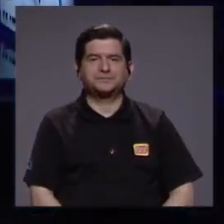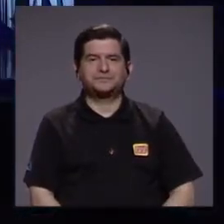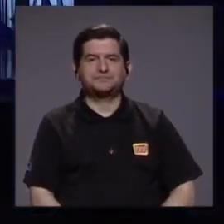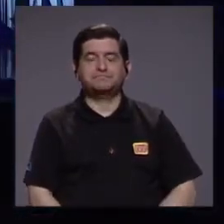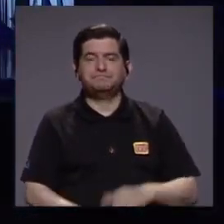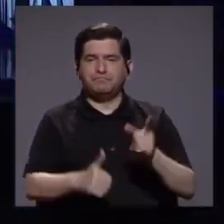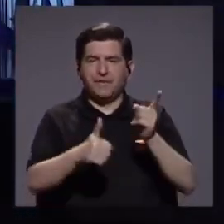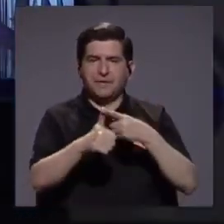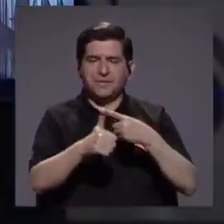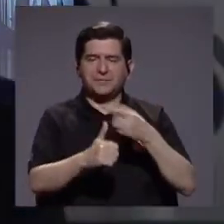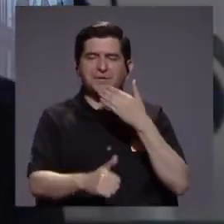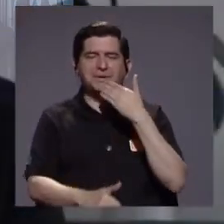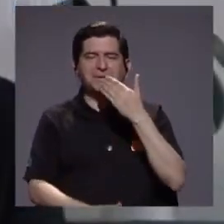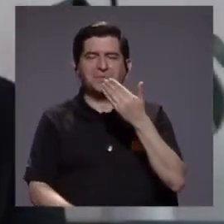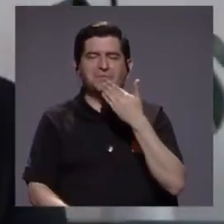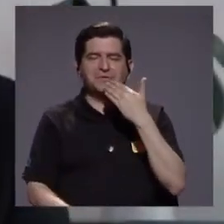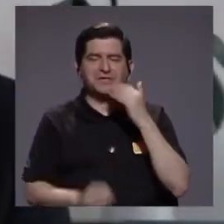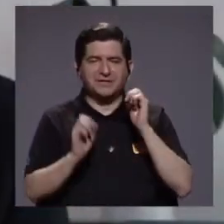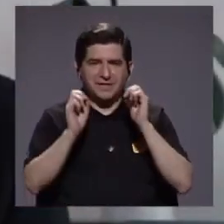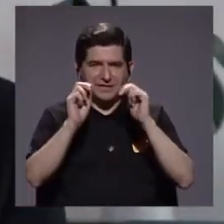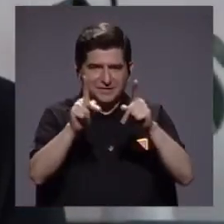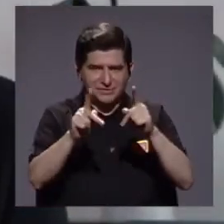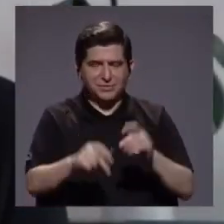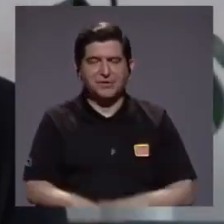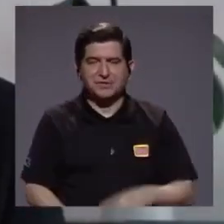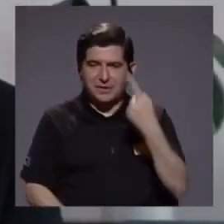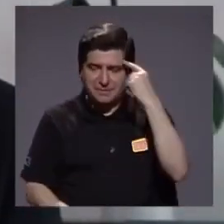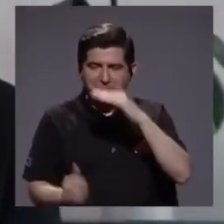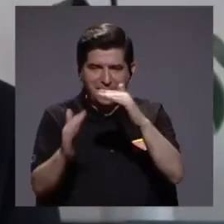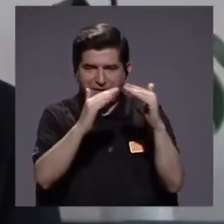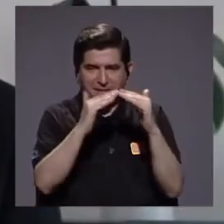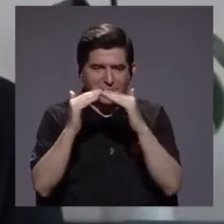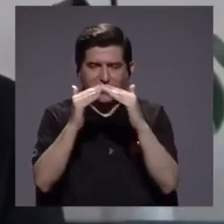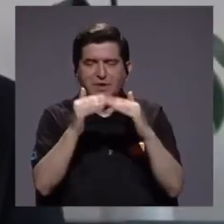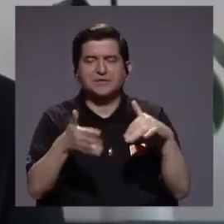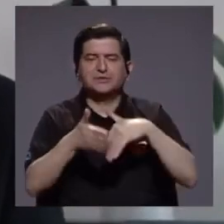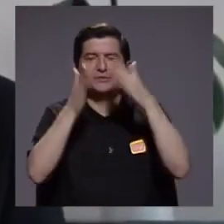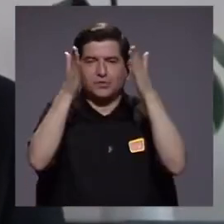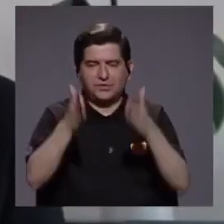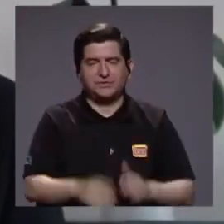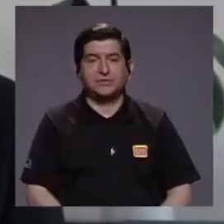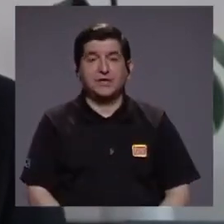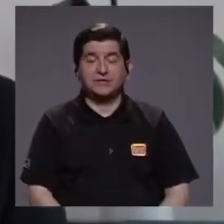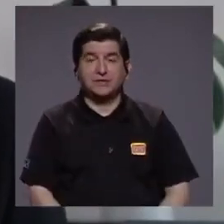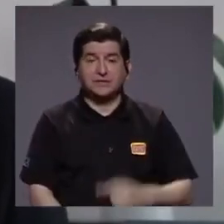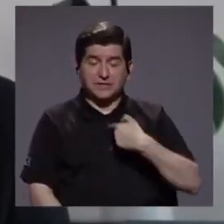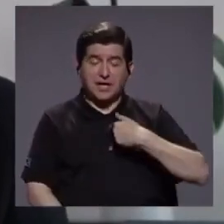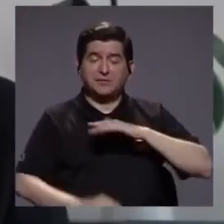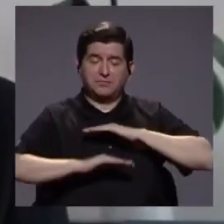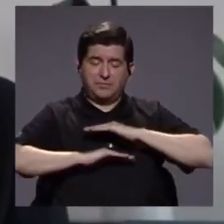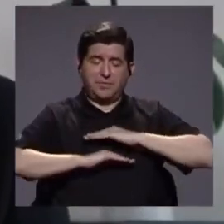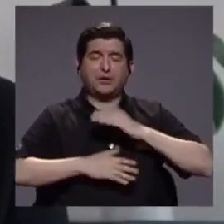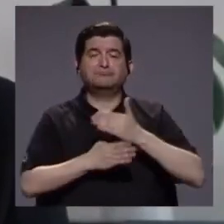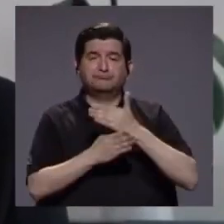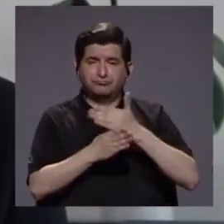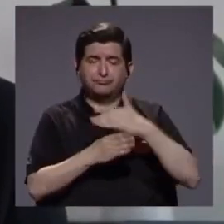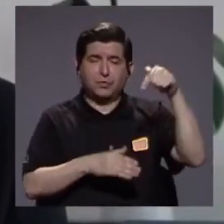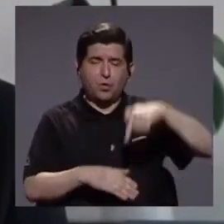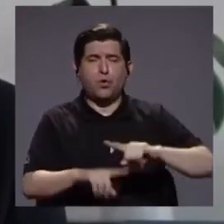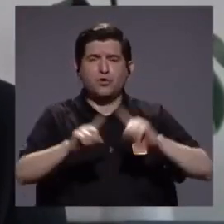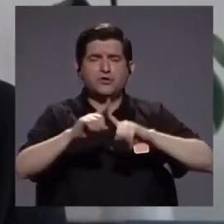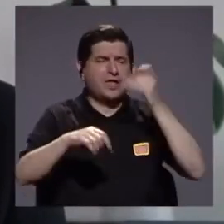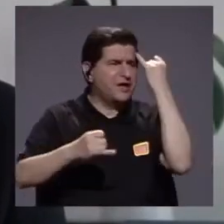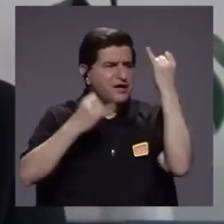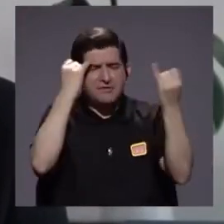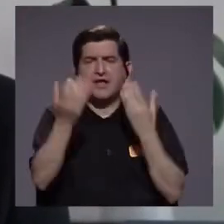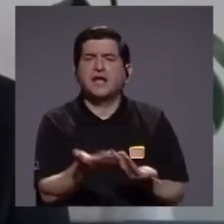En primer lugar, agradecer el espacio generado por y para la población estudiantil. A mí me complace mucho haber compartido hoy muchas de las